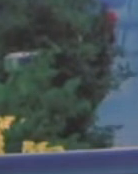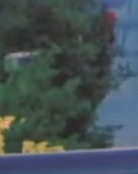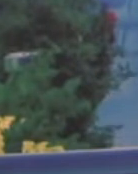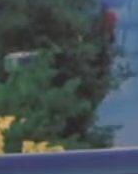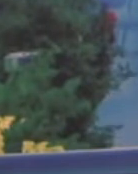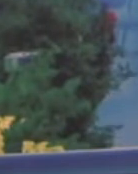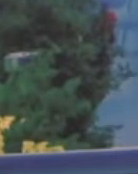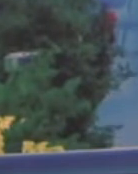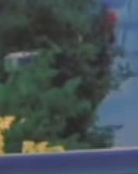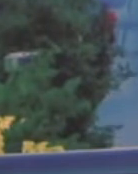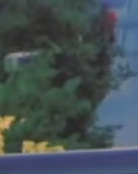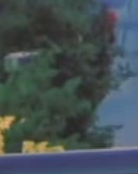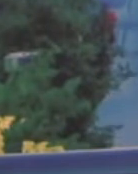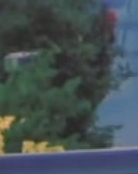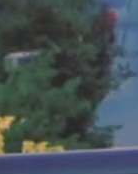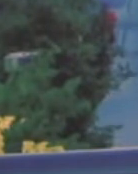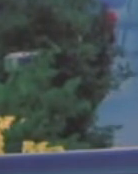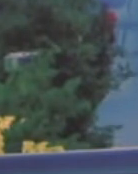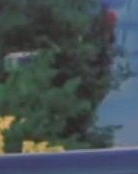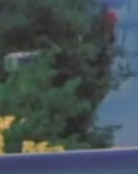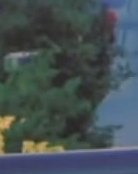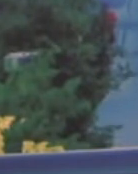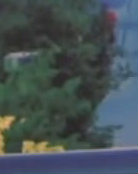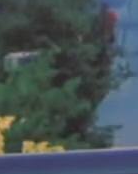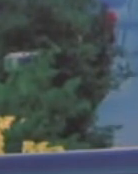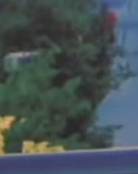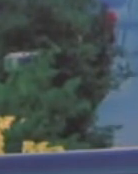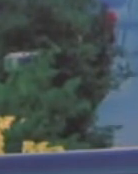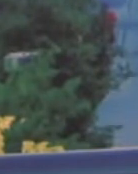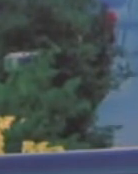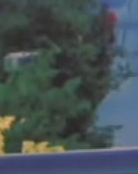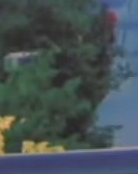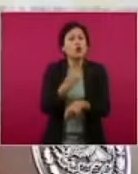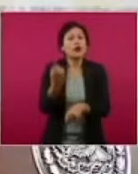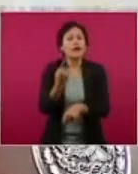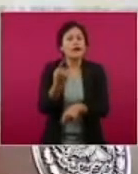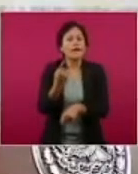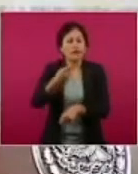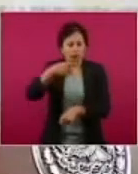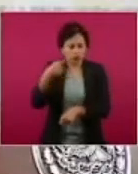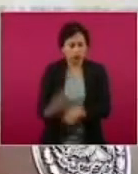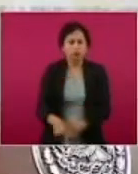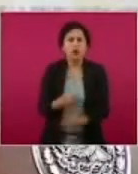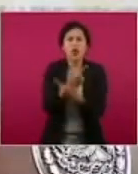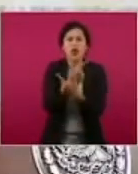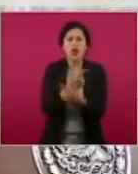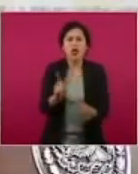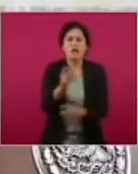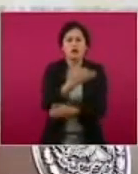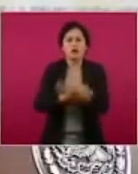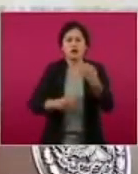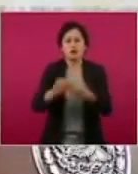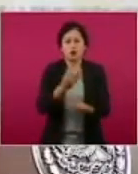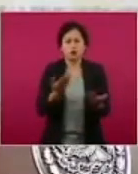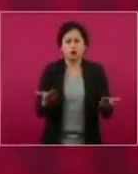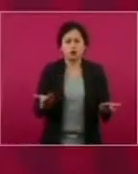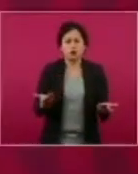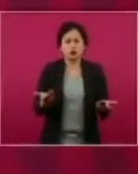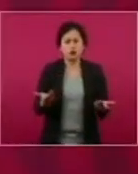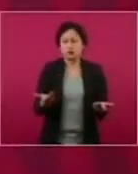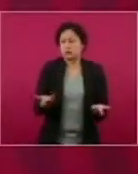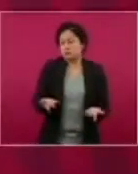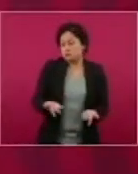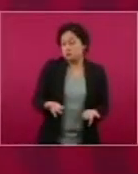dónde estaban donde tanto durmieron al pueblo de México que que beneficiaban que daban